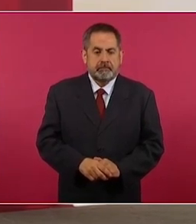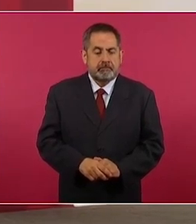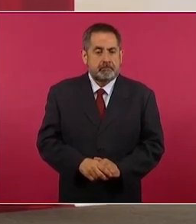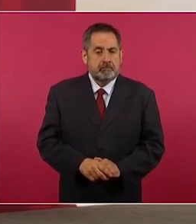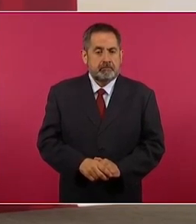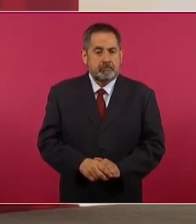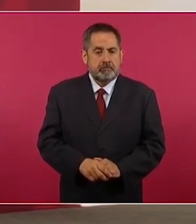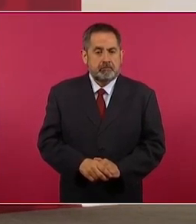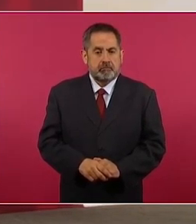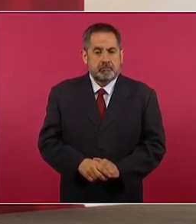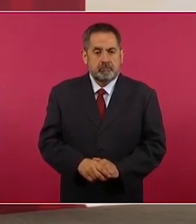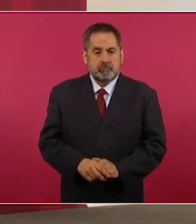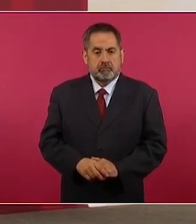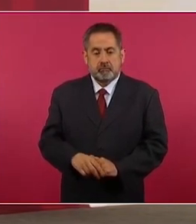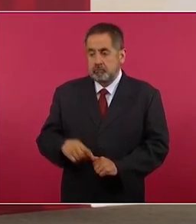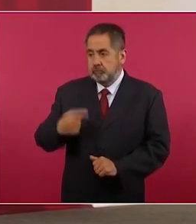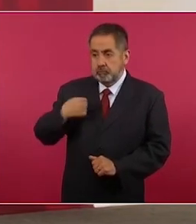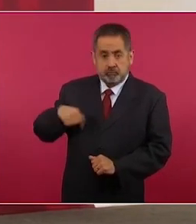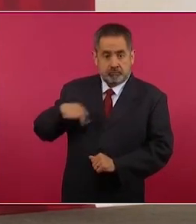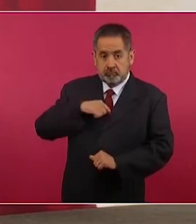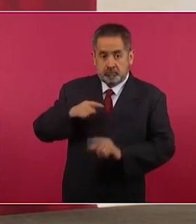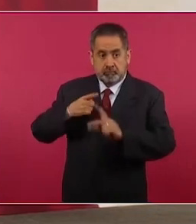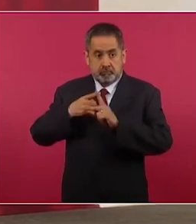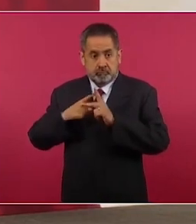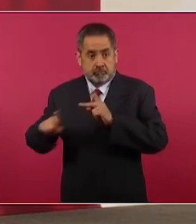Nosotros, desde que llegamos,